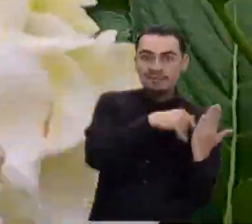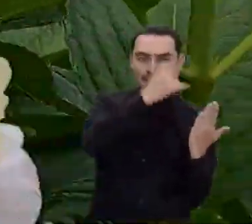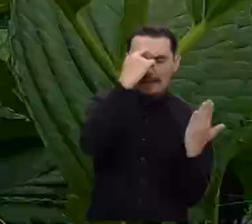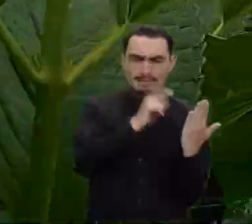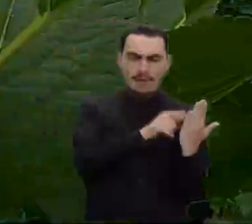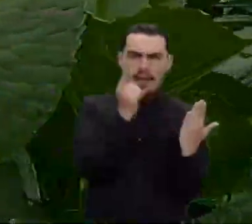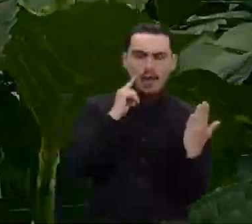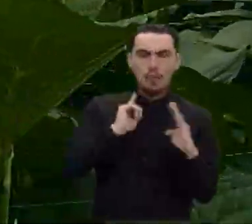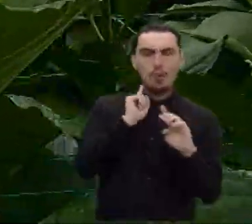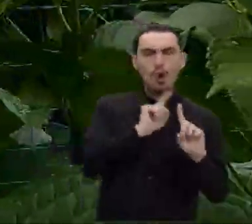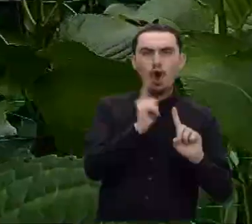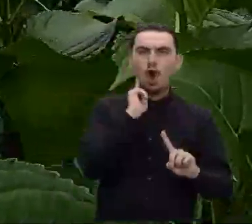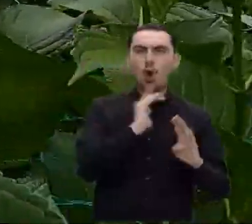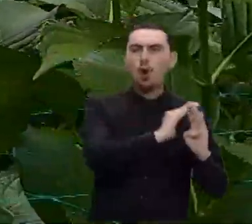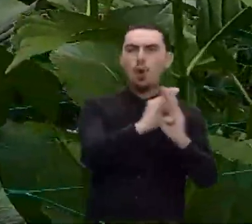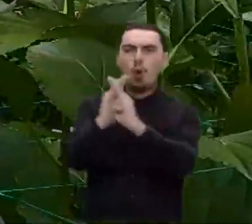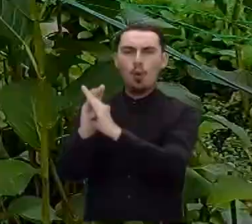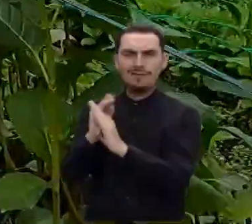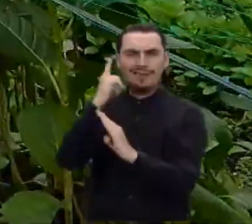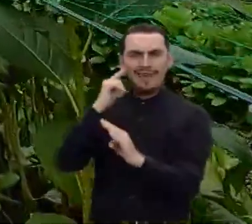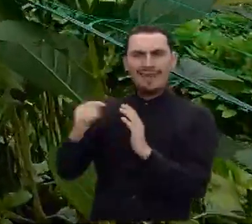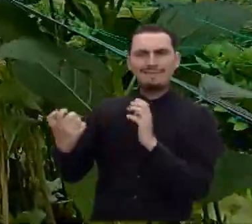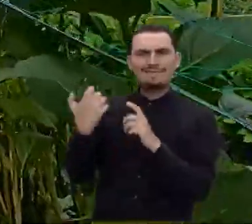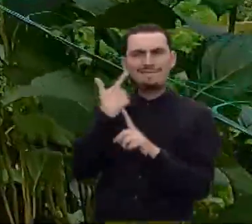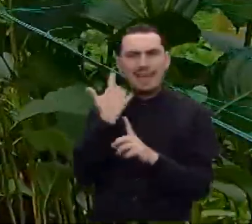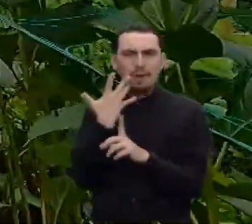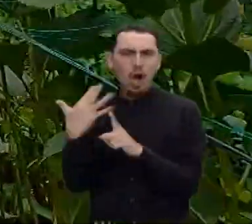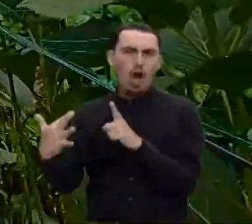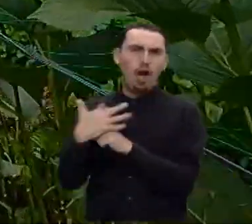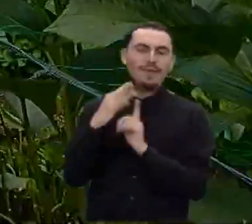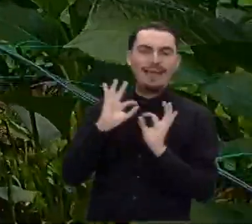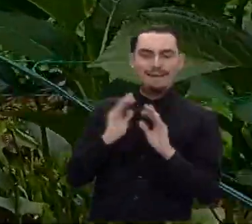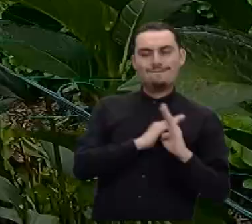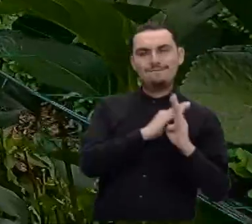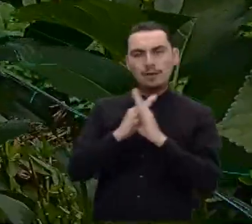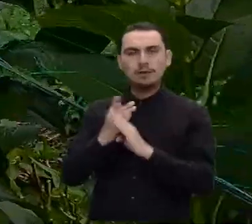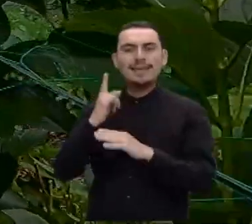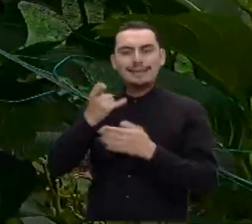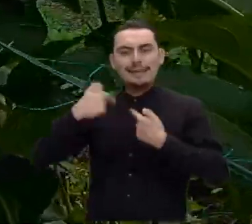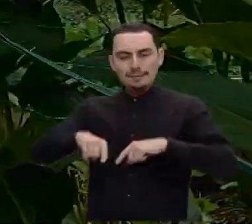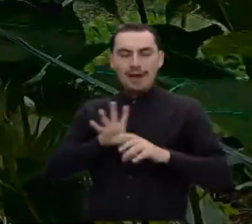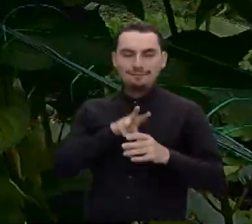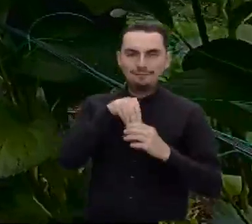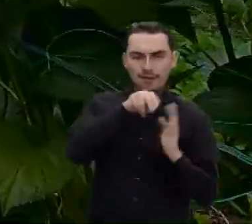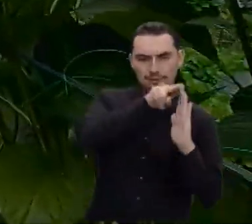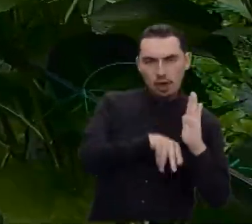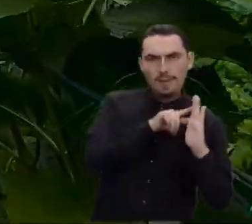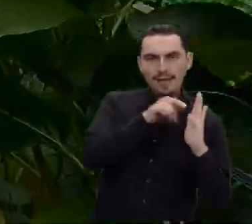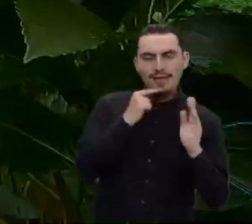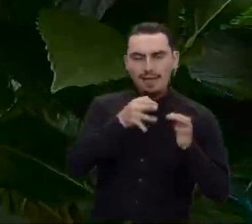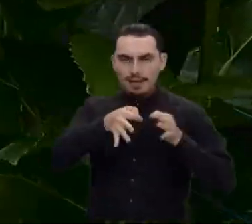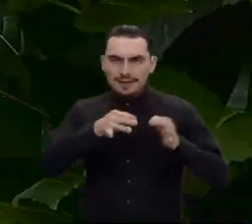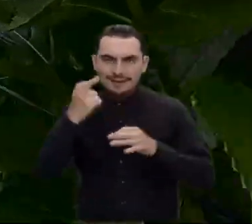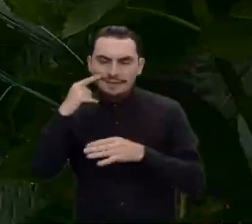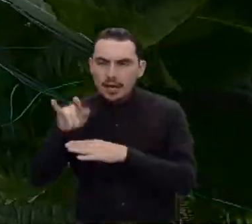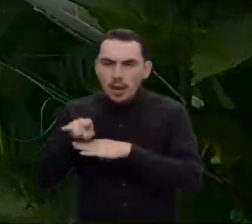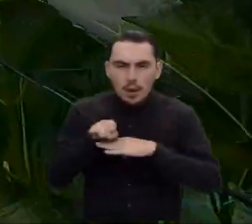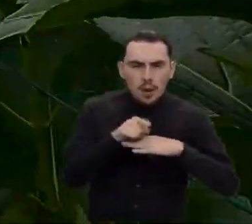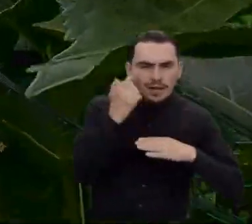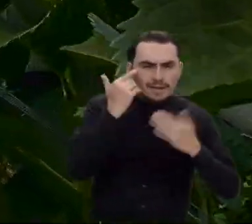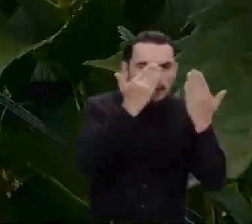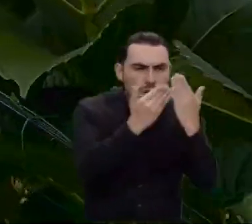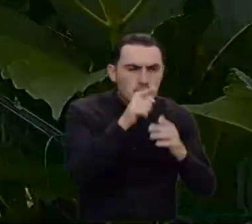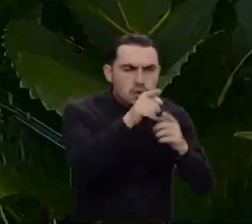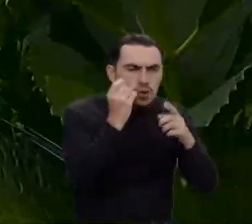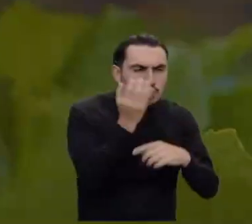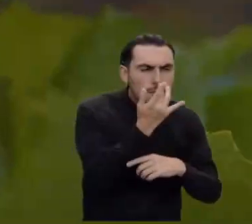desde un esquema de prevención que implementan los cultivos, tiene un elemento de monitoreo donde determinamos cuáles son las